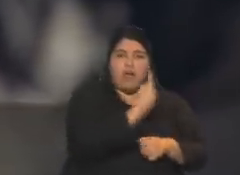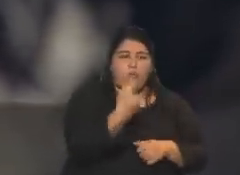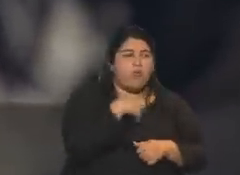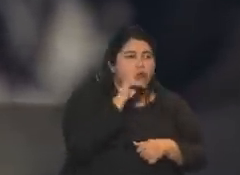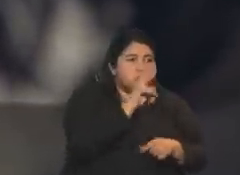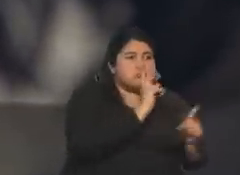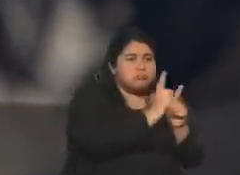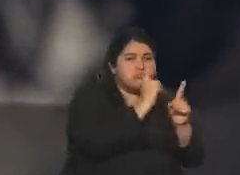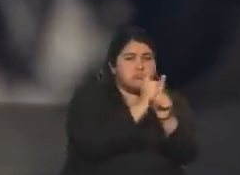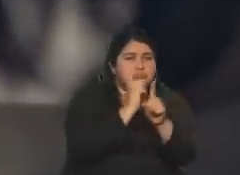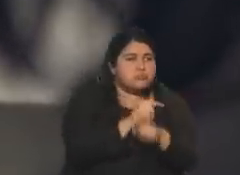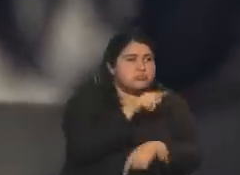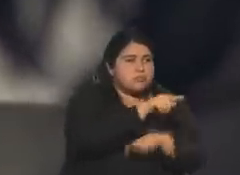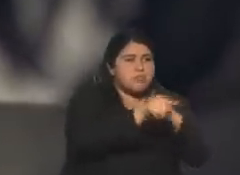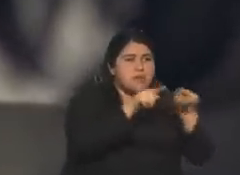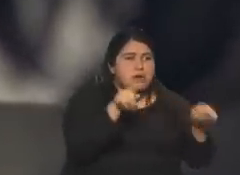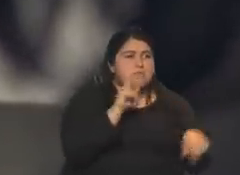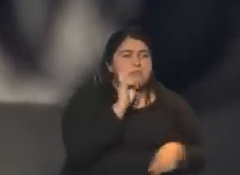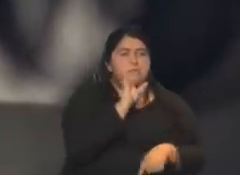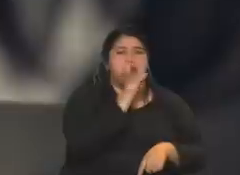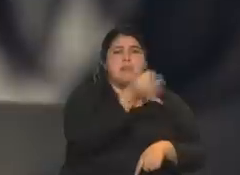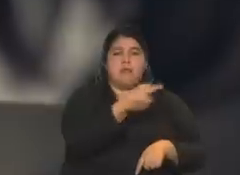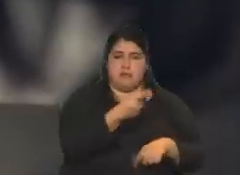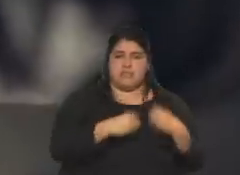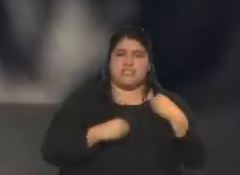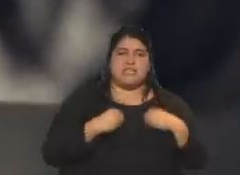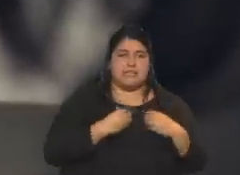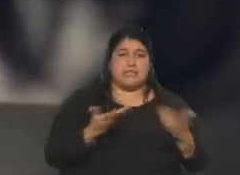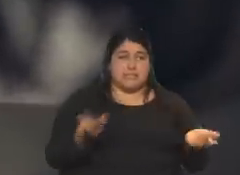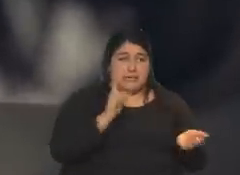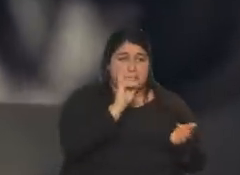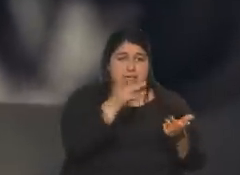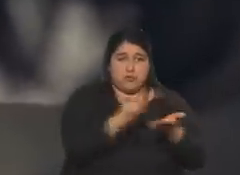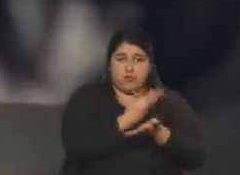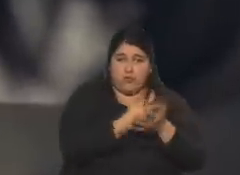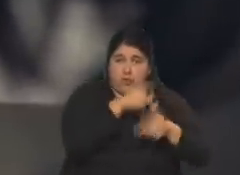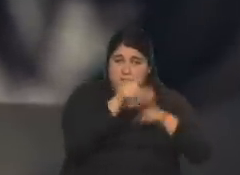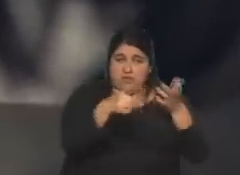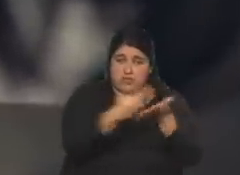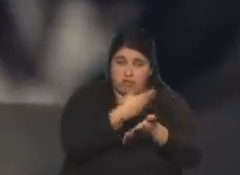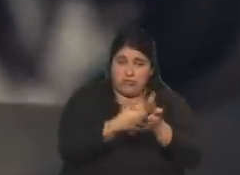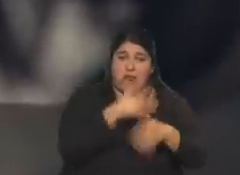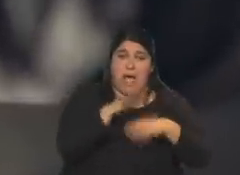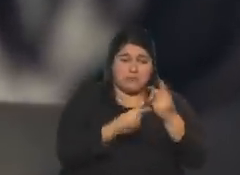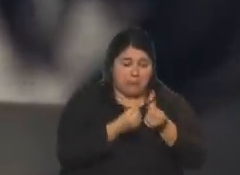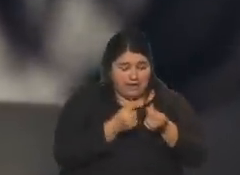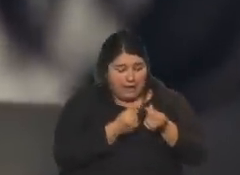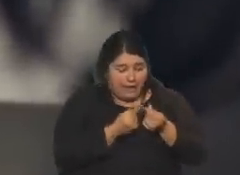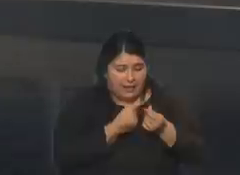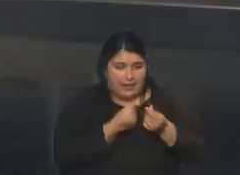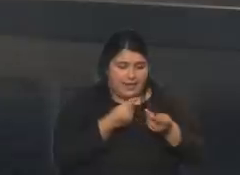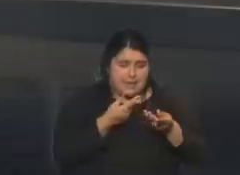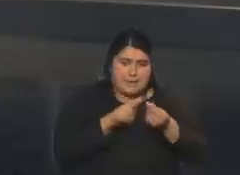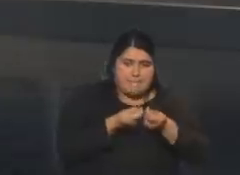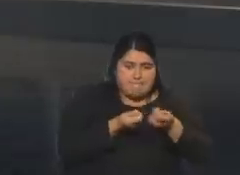con cada cliente todos los días. Y vos sentís el lamentar de la gente cuando viene con los mangos justitos para